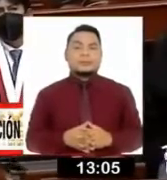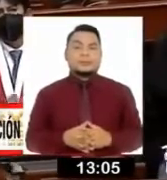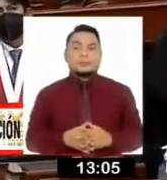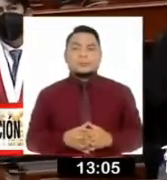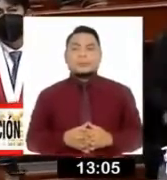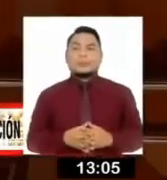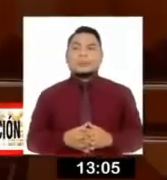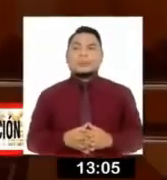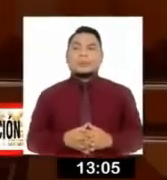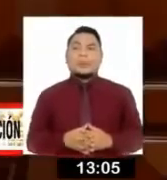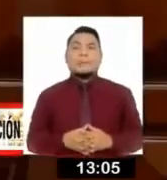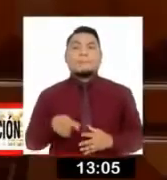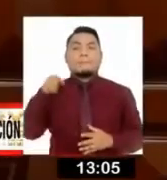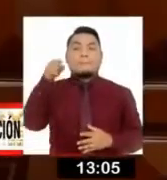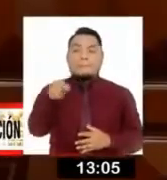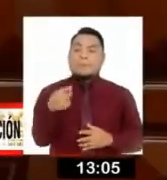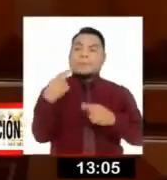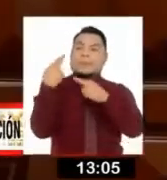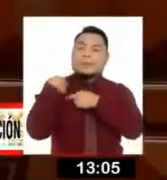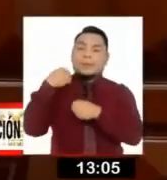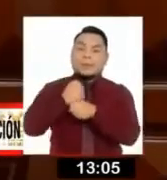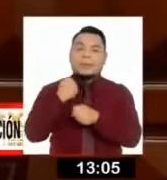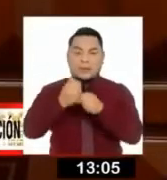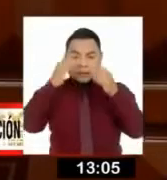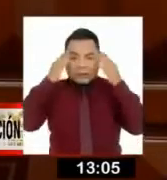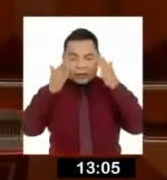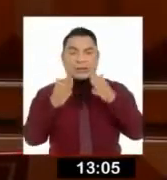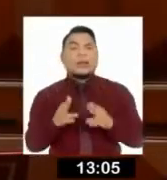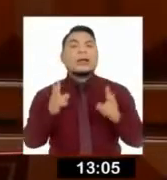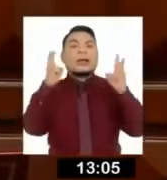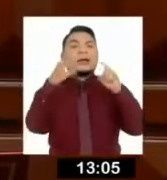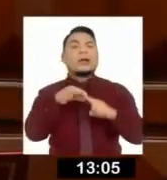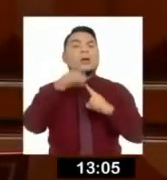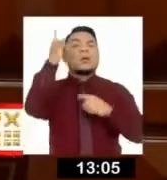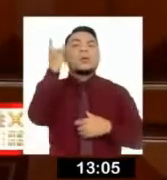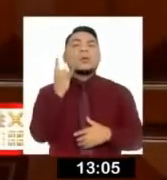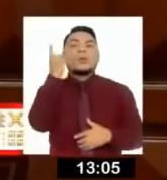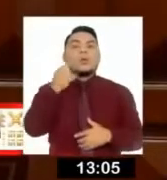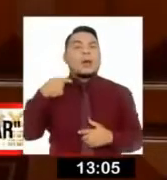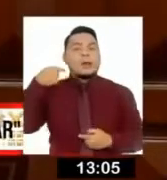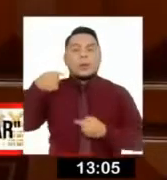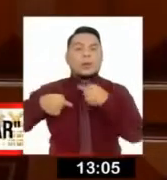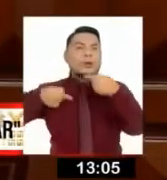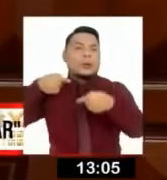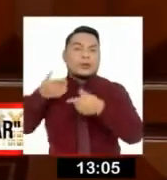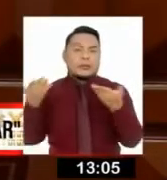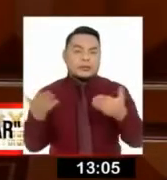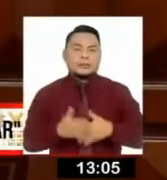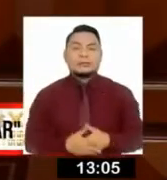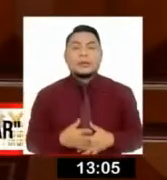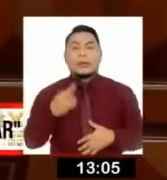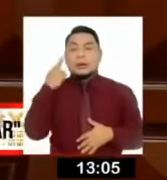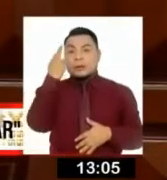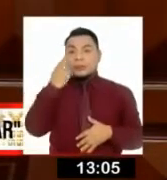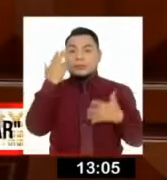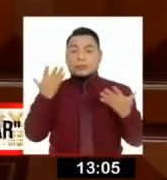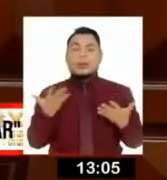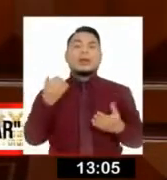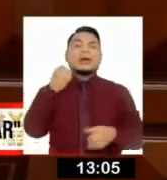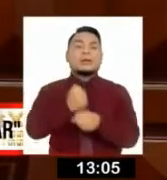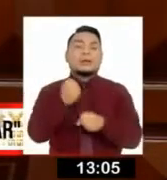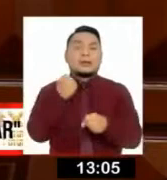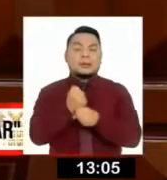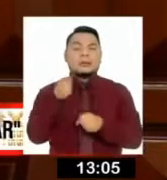Tareas que deben estar referidas a atender los asuntos urgentes de cada día. Por eso, la